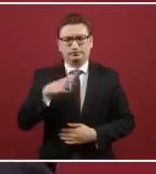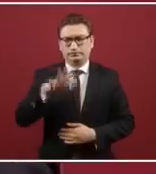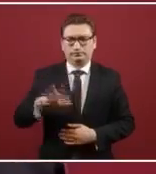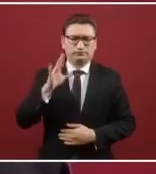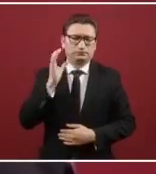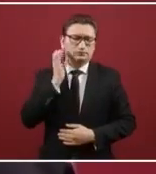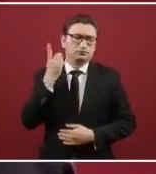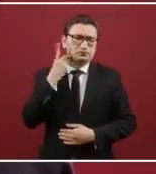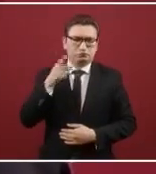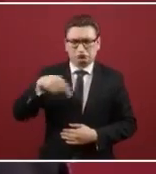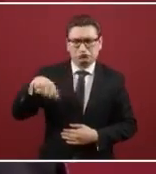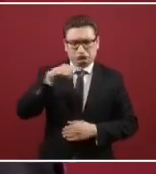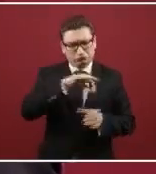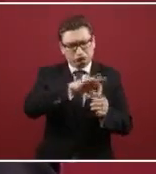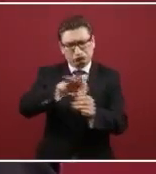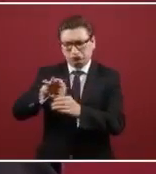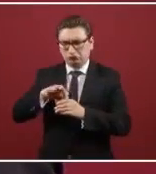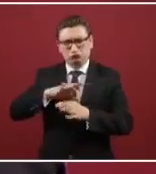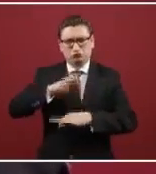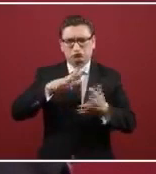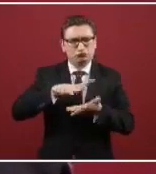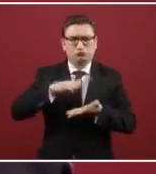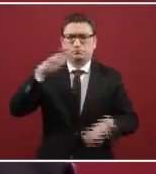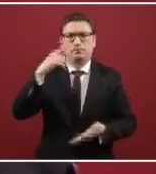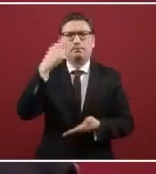diputados votaron para cancelar